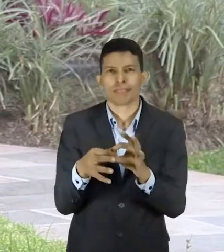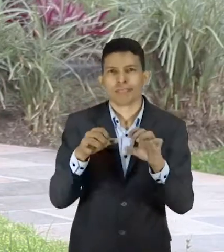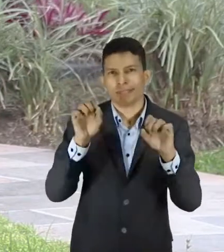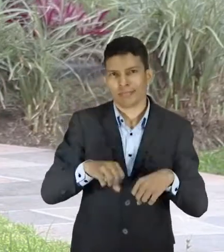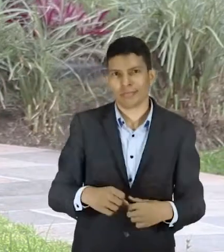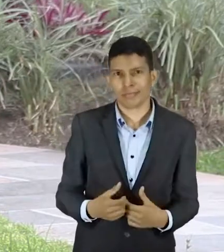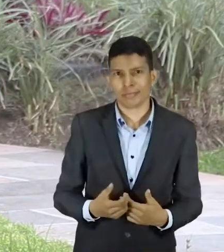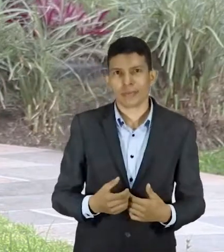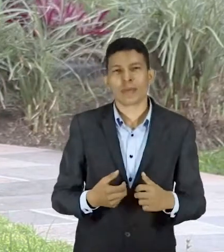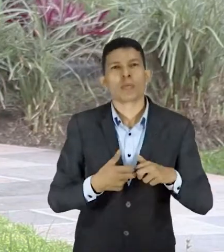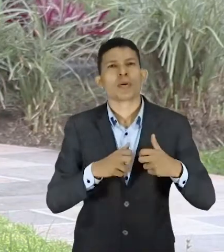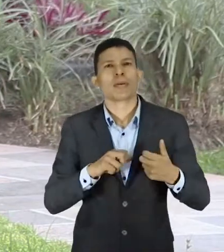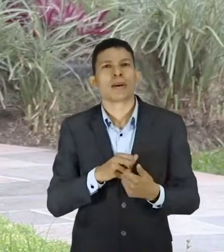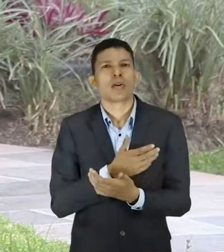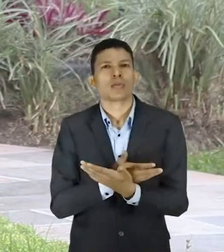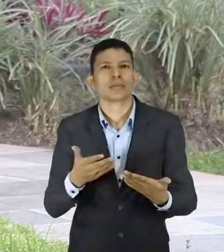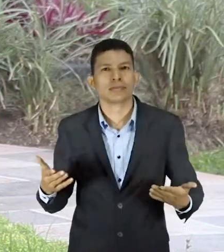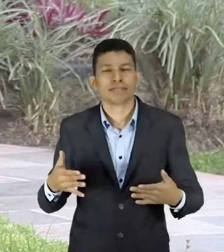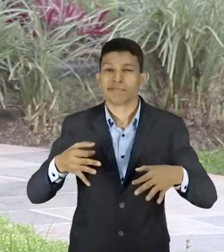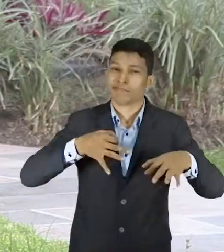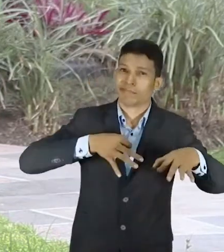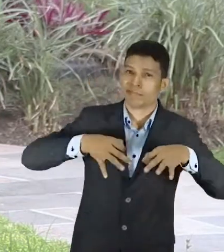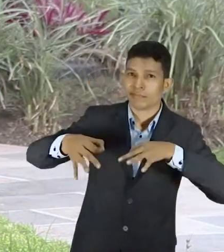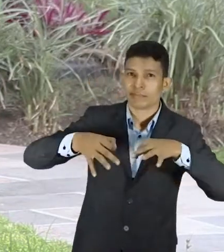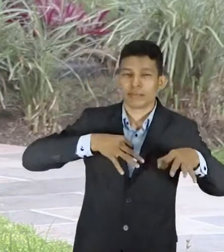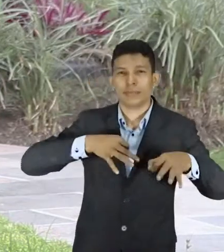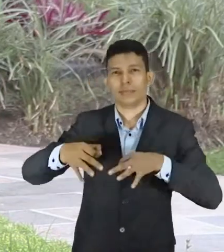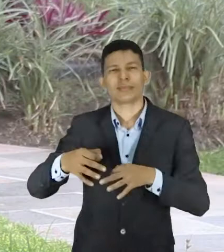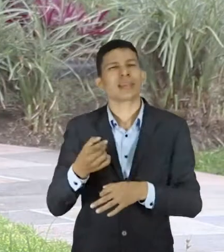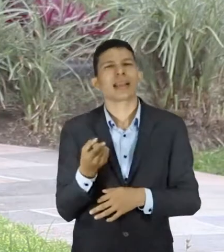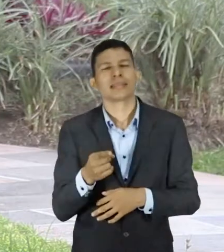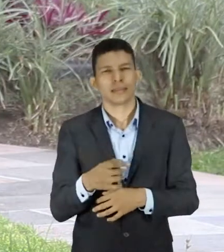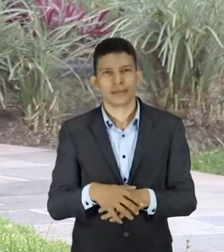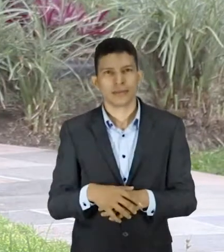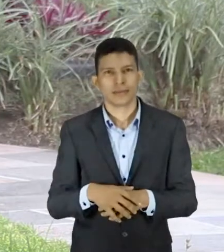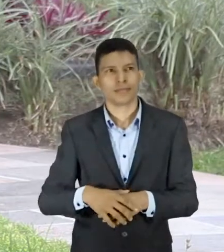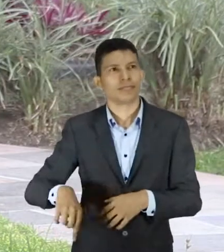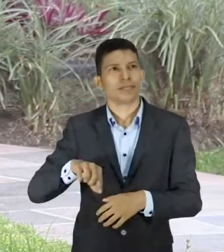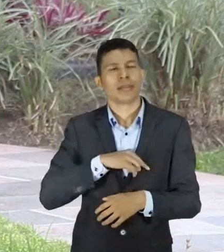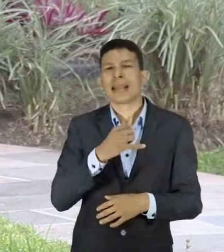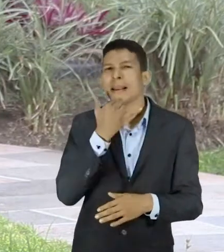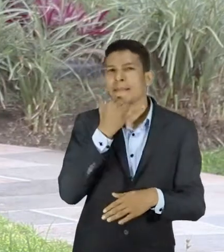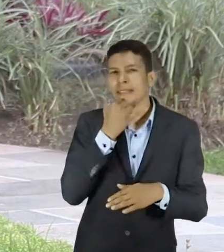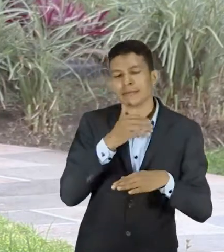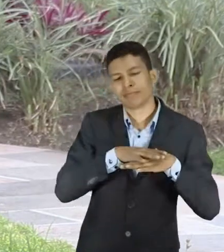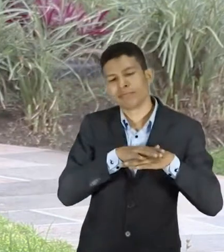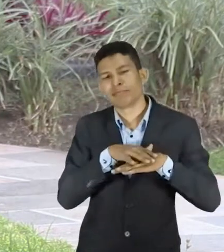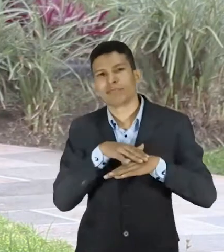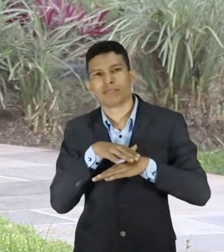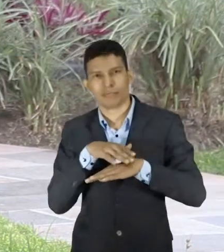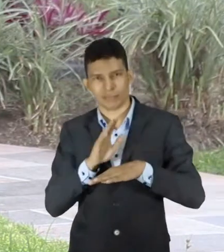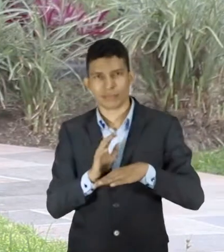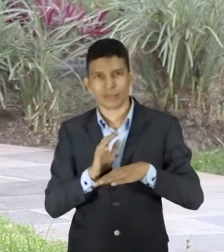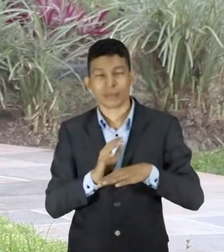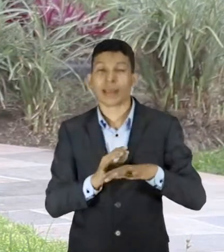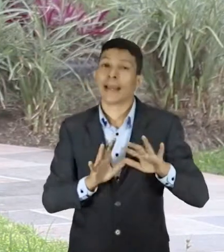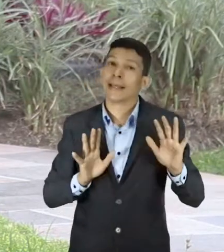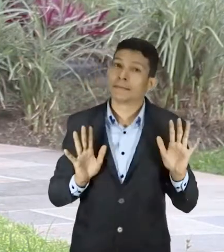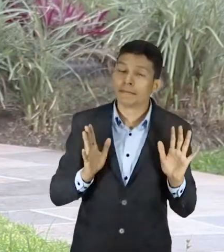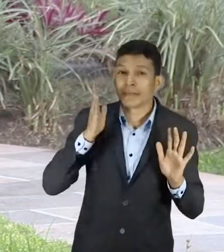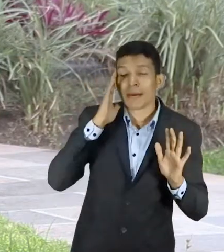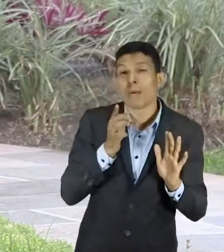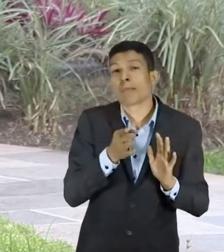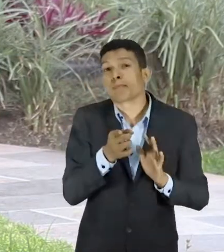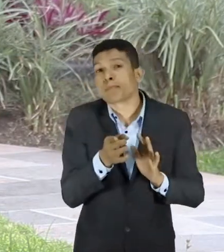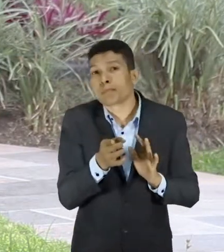unida en torno al problema, explicarles a ellos qué es lo que está pasando. Y